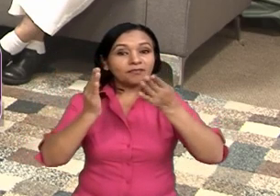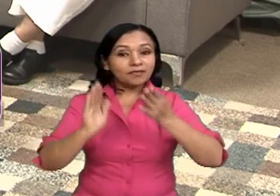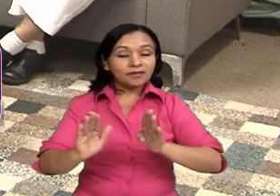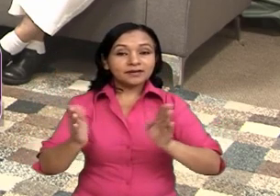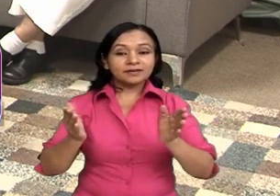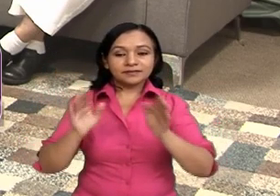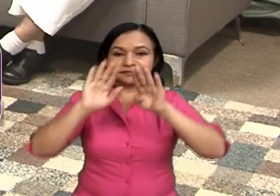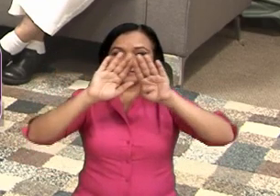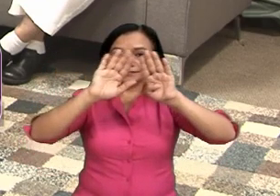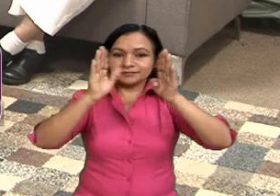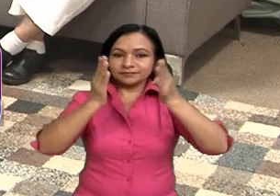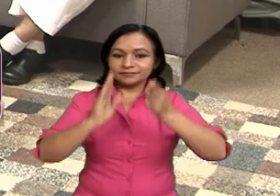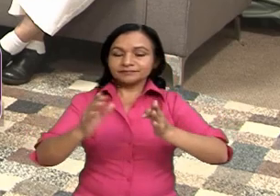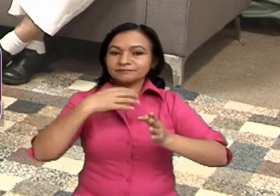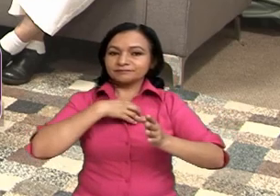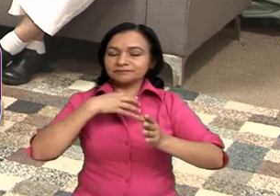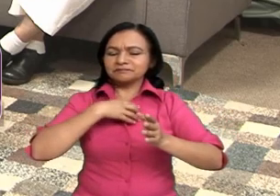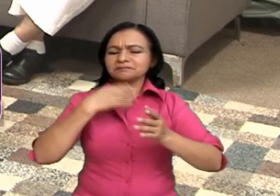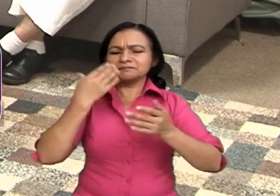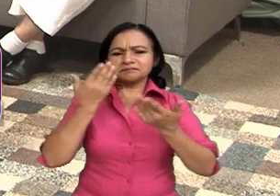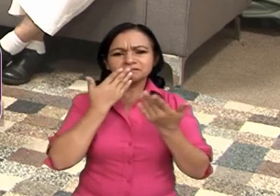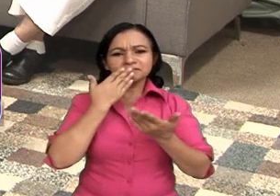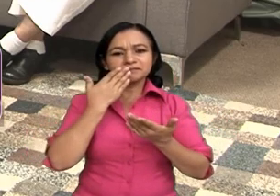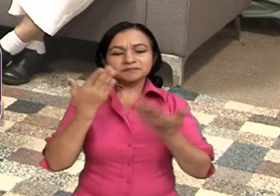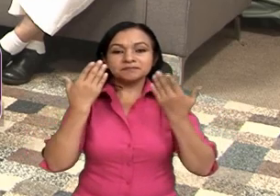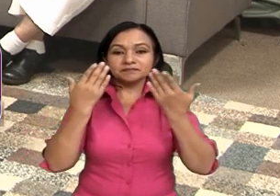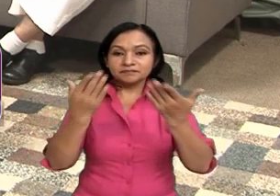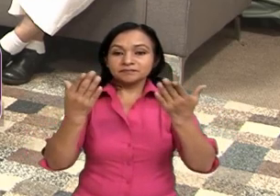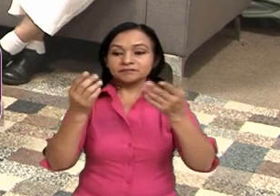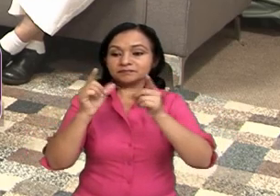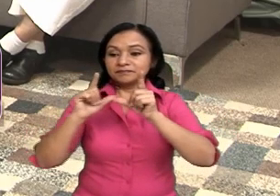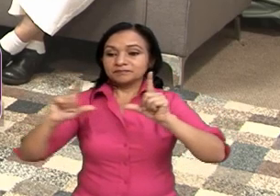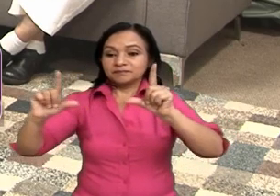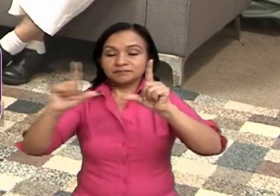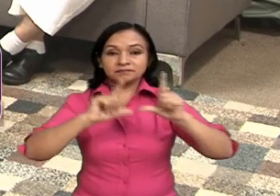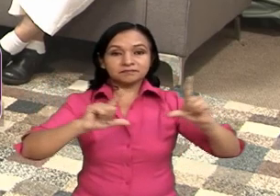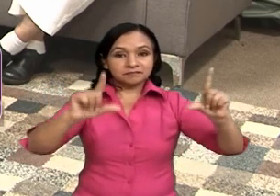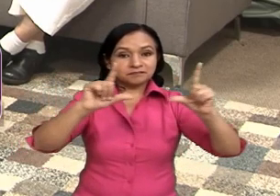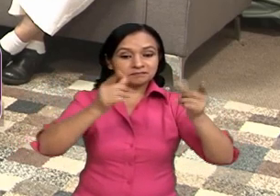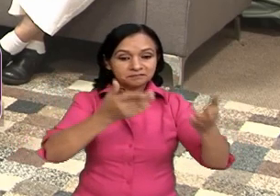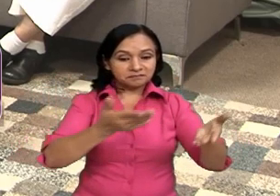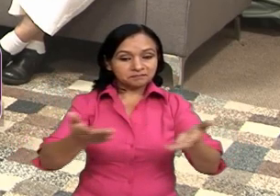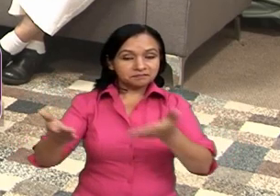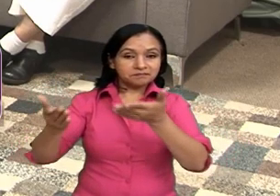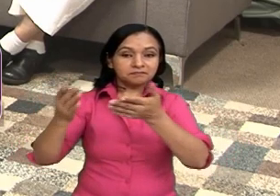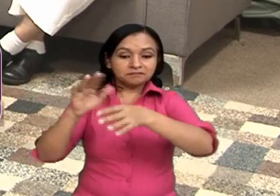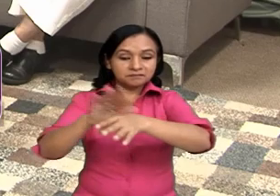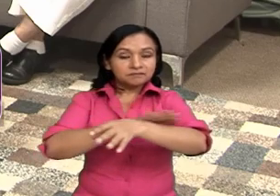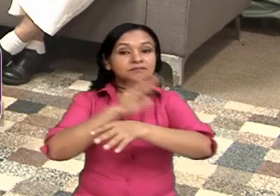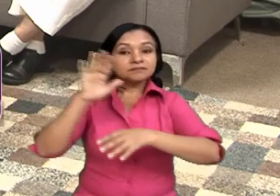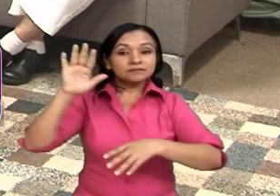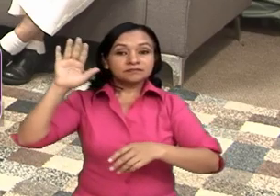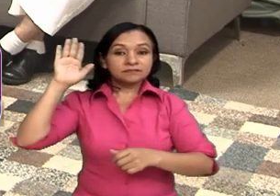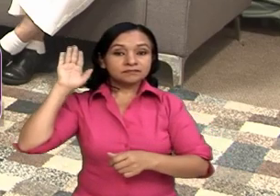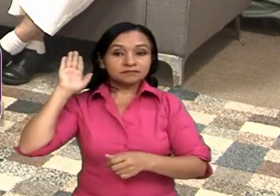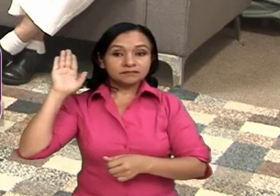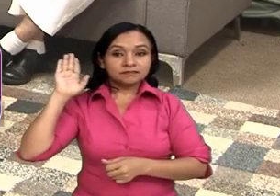nosotras las mujeres somos privilegiadas. Nosotros tenemos ese espacio y nos sentimos en ese compromiso